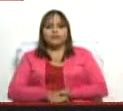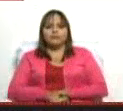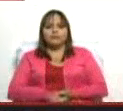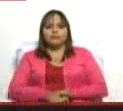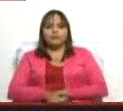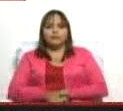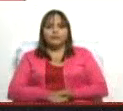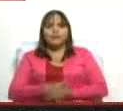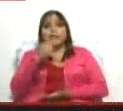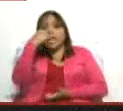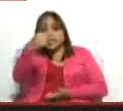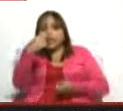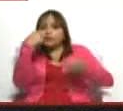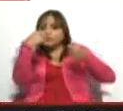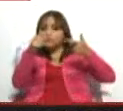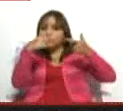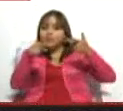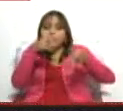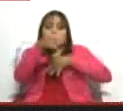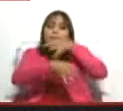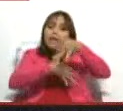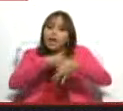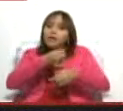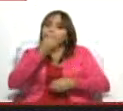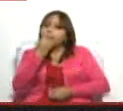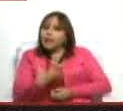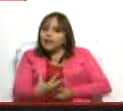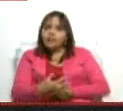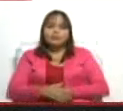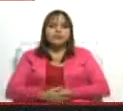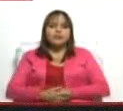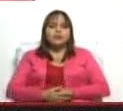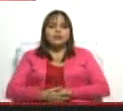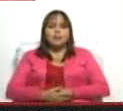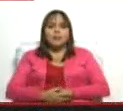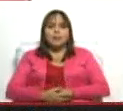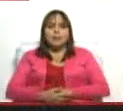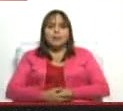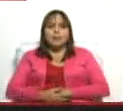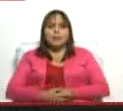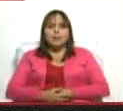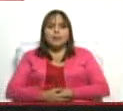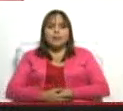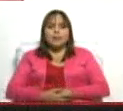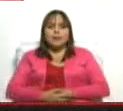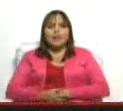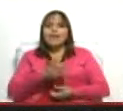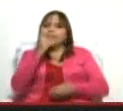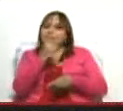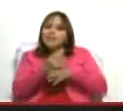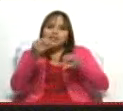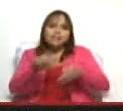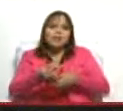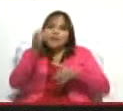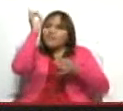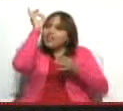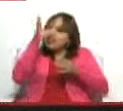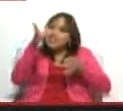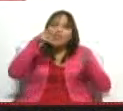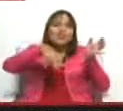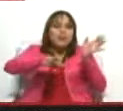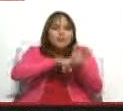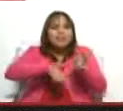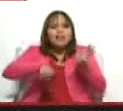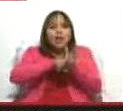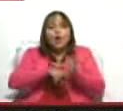Decir las cosas y explicarlas bien. Y ser, mira, fastidioso. No